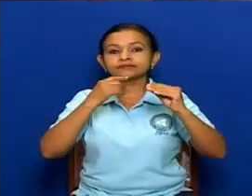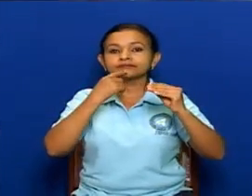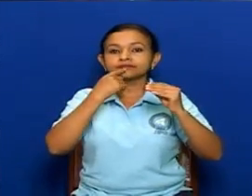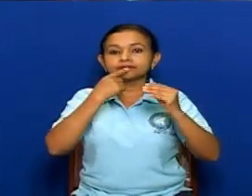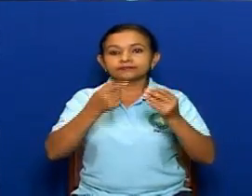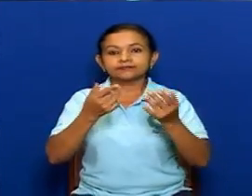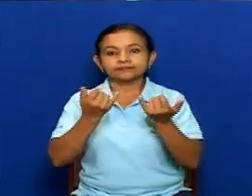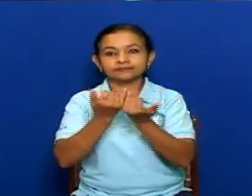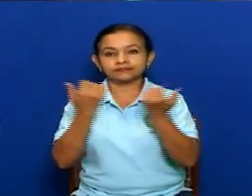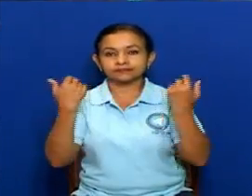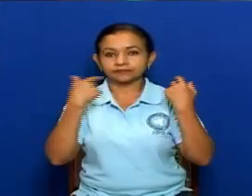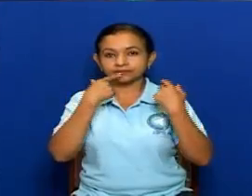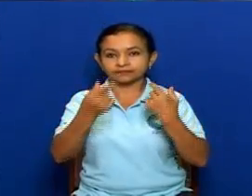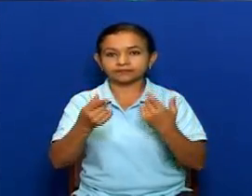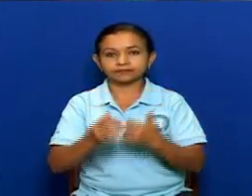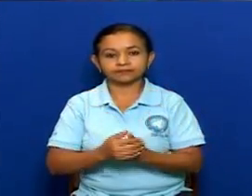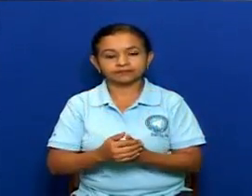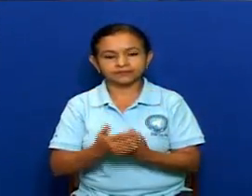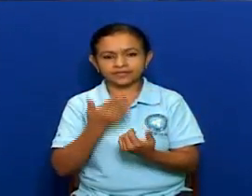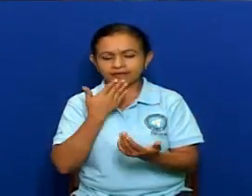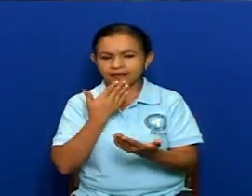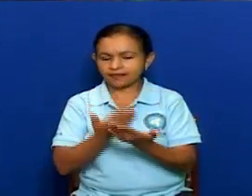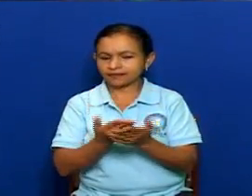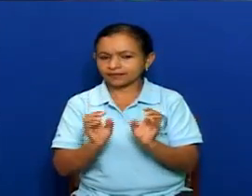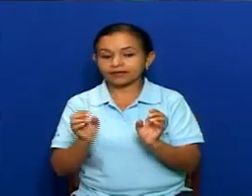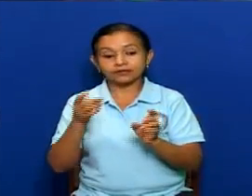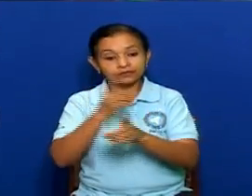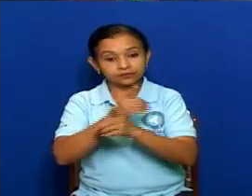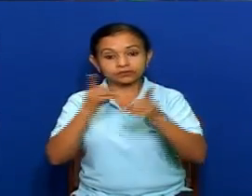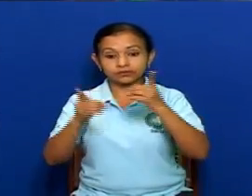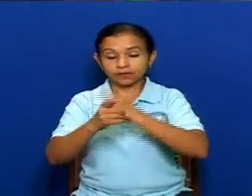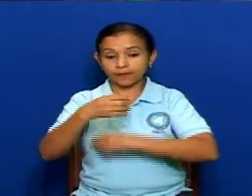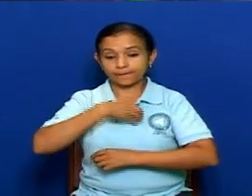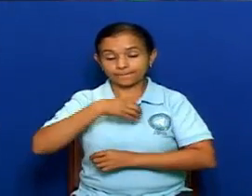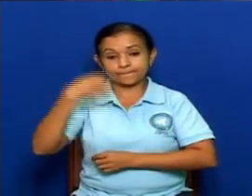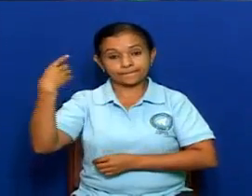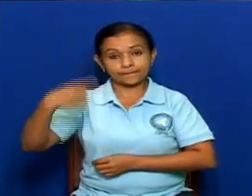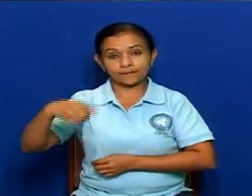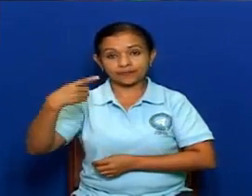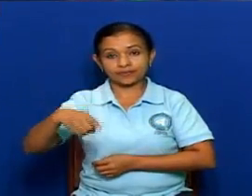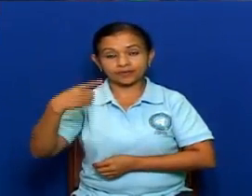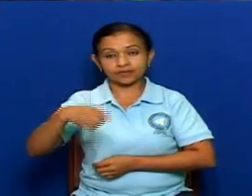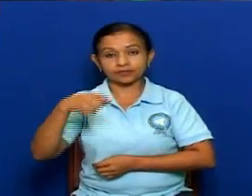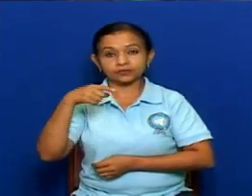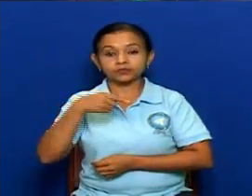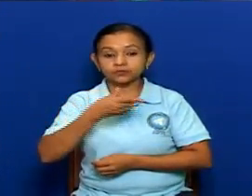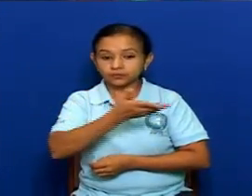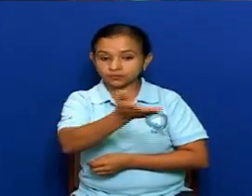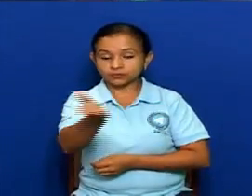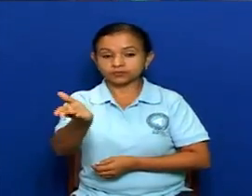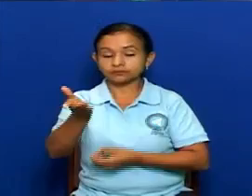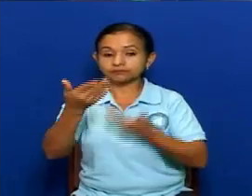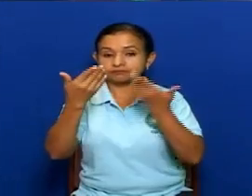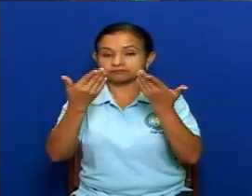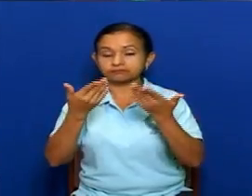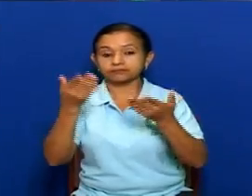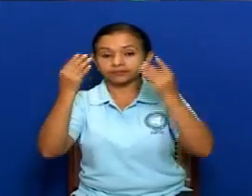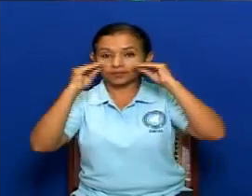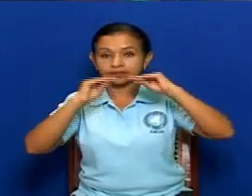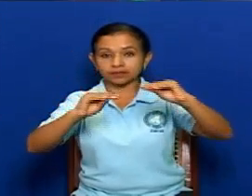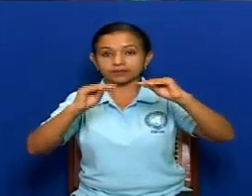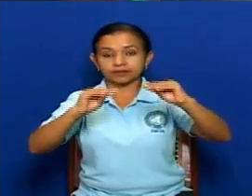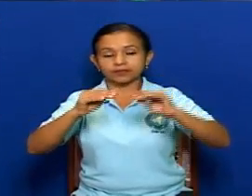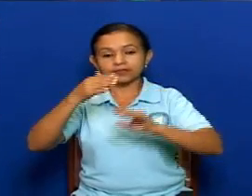que nada de gracias, es un deber y es una restitución de este derecho a la educación que nuestro